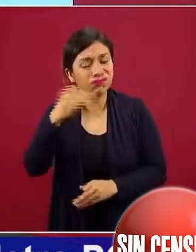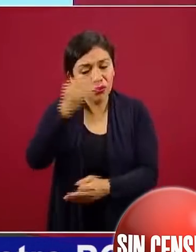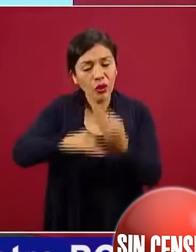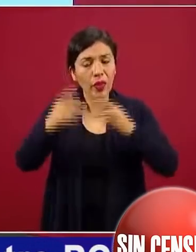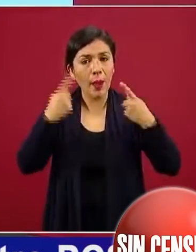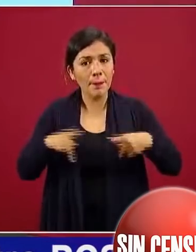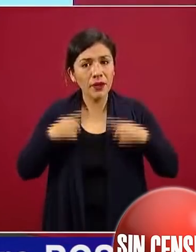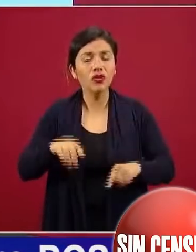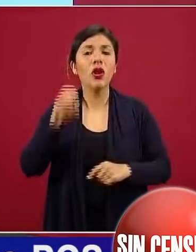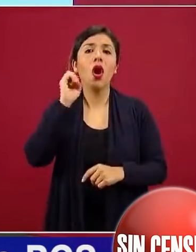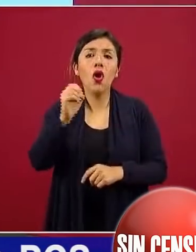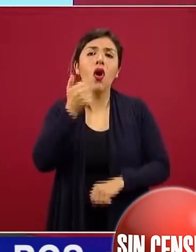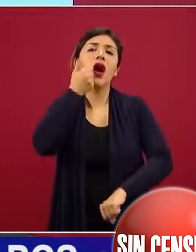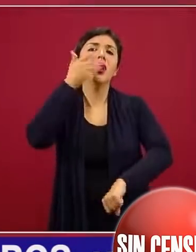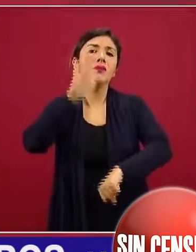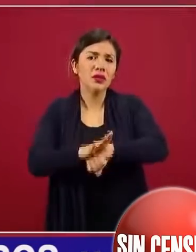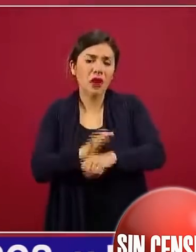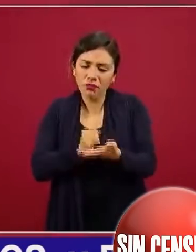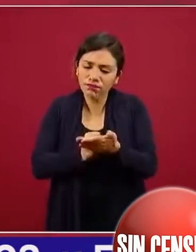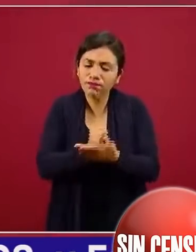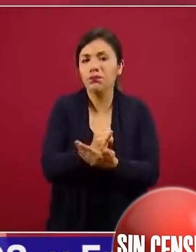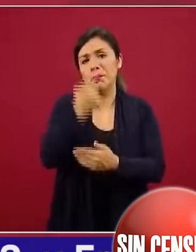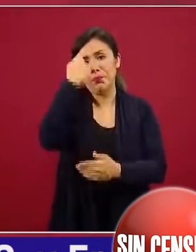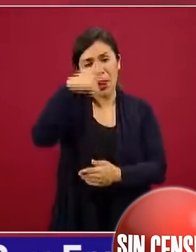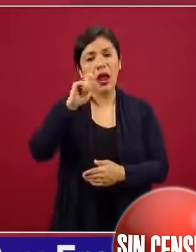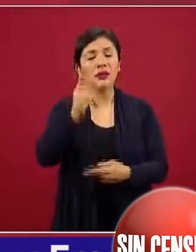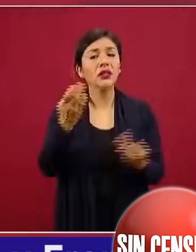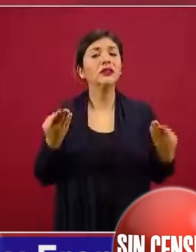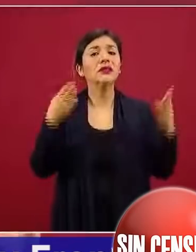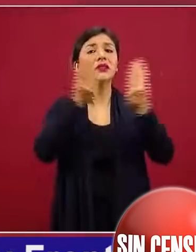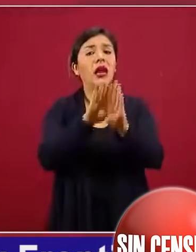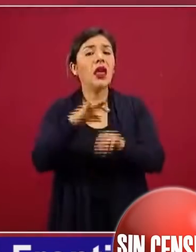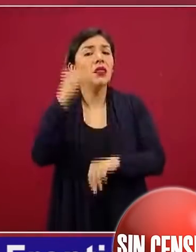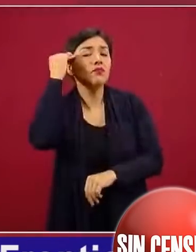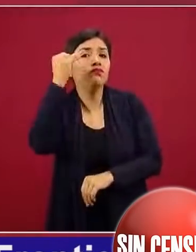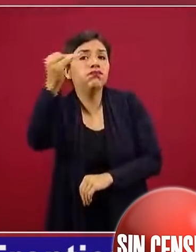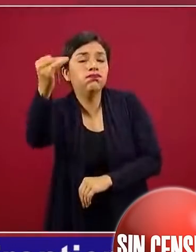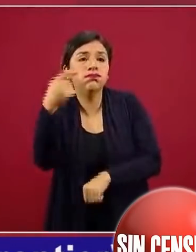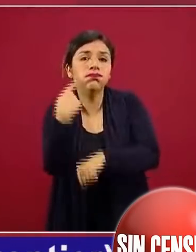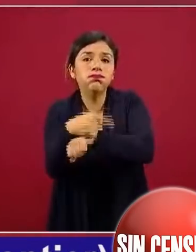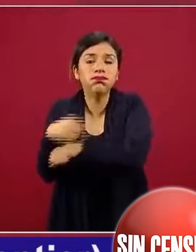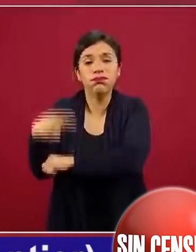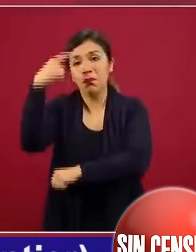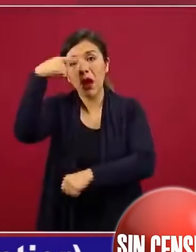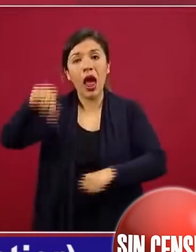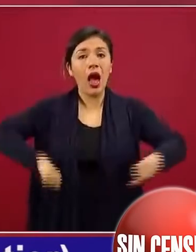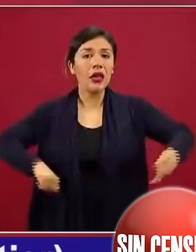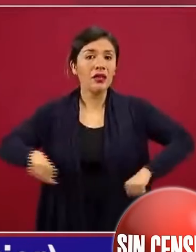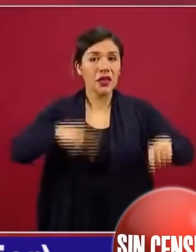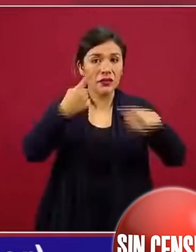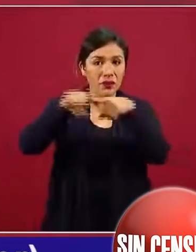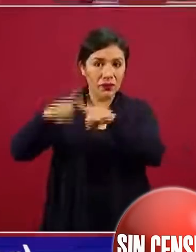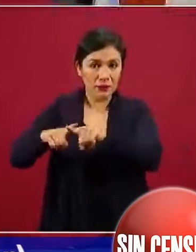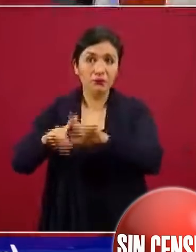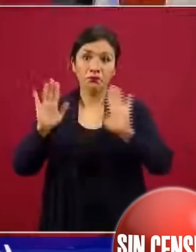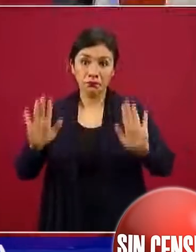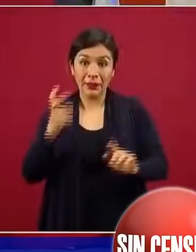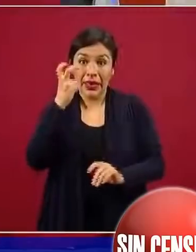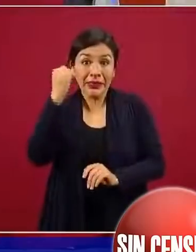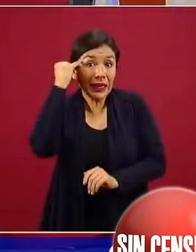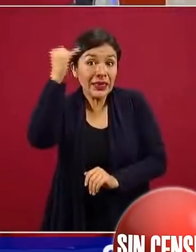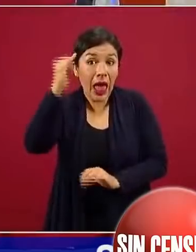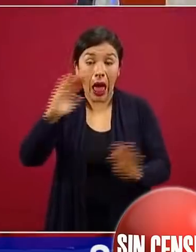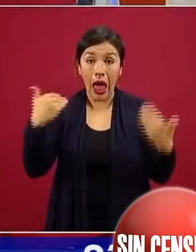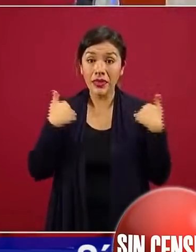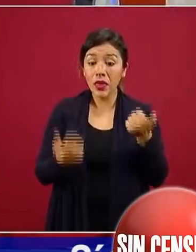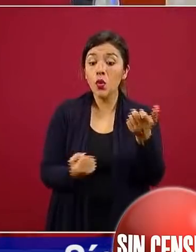tomado disposiciones administrativas para el cierre temporal de las distintas actividades. Entonces, retomamos sobre esta idea de